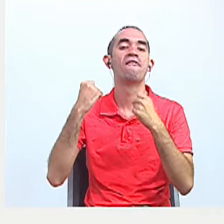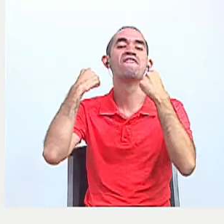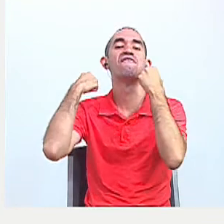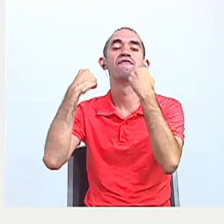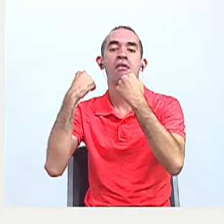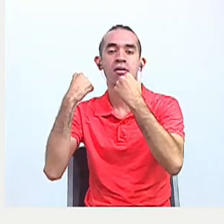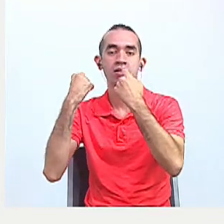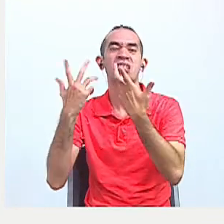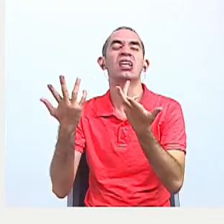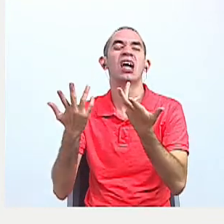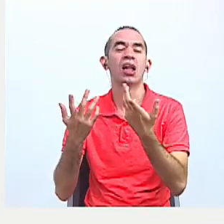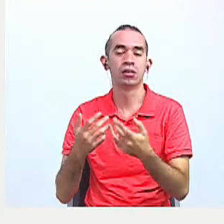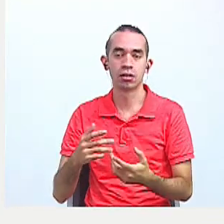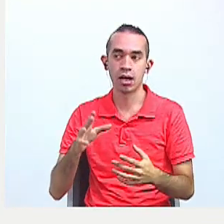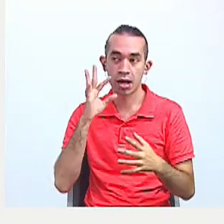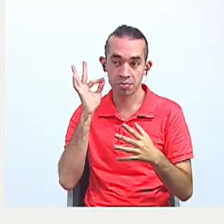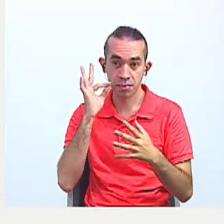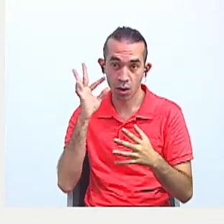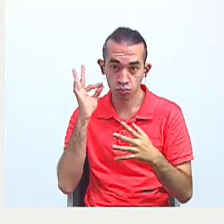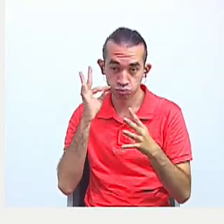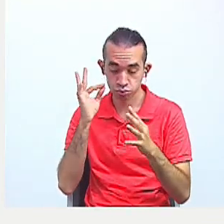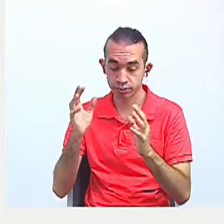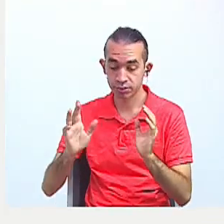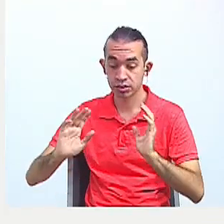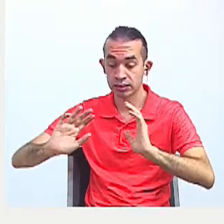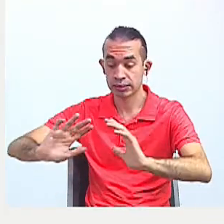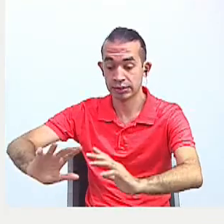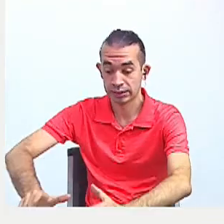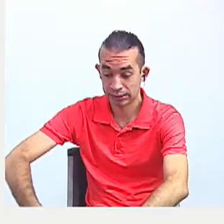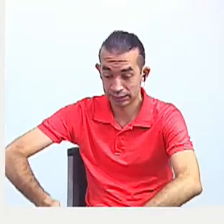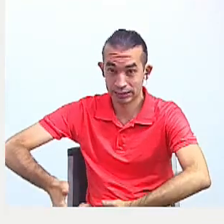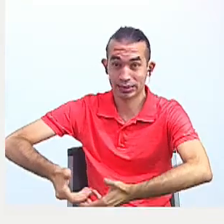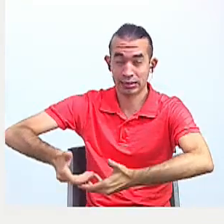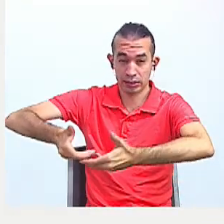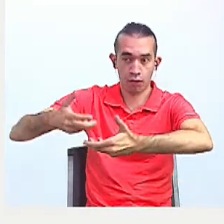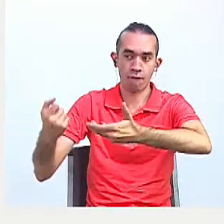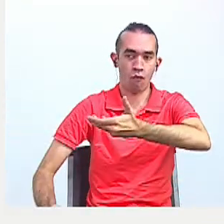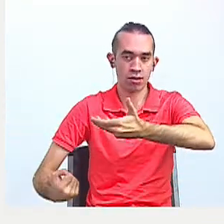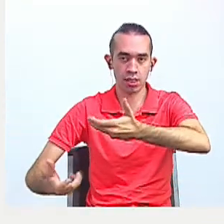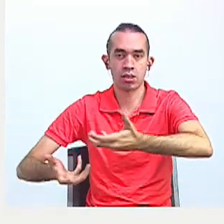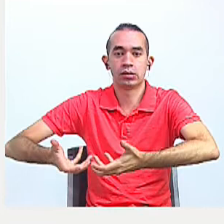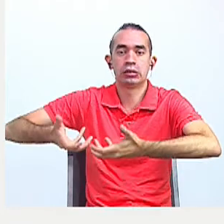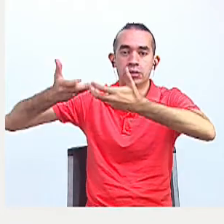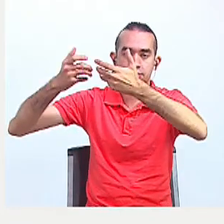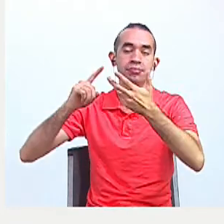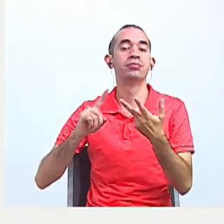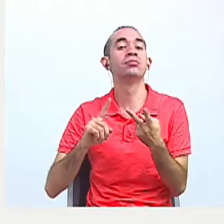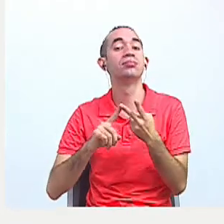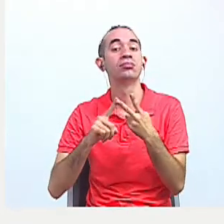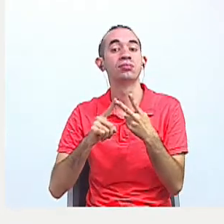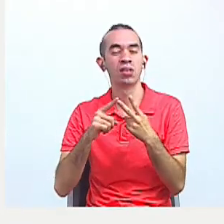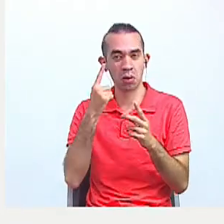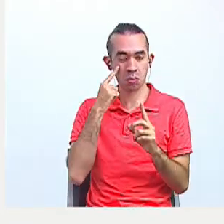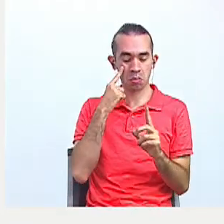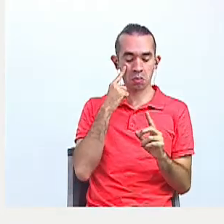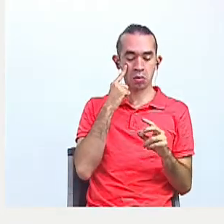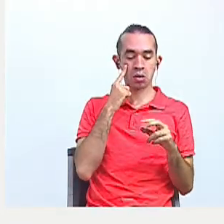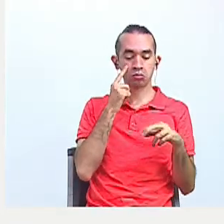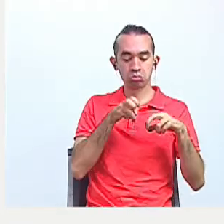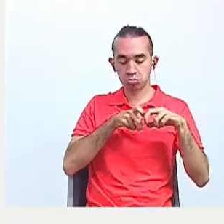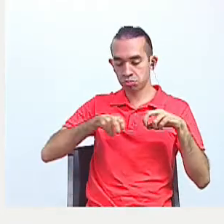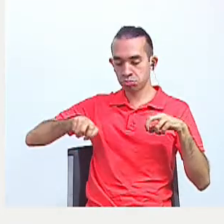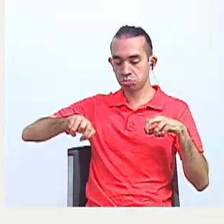niña levantó el gato. Y después, el desplazamiento, cuando la niña realizó ese recorrido y se